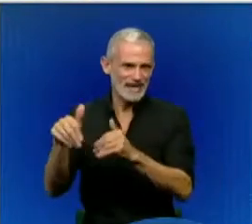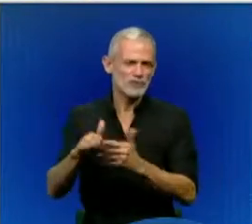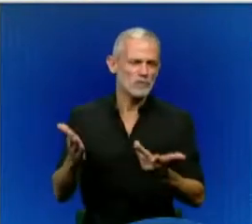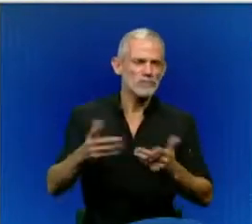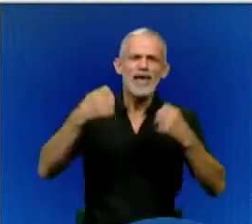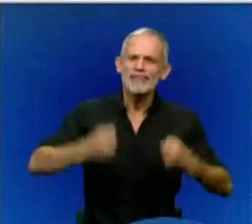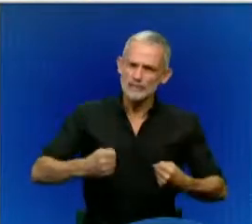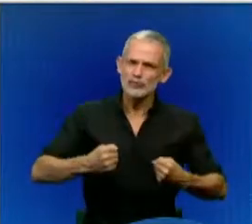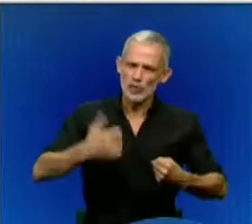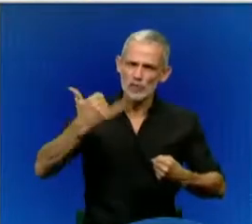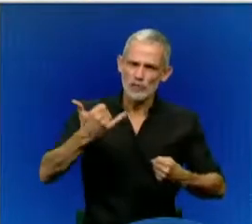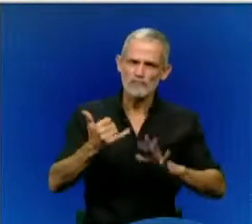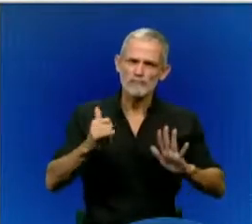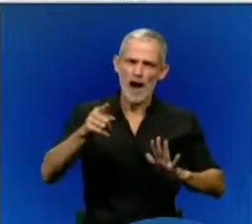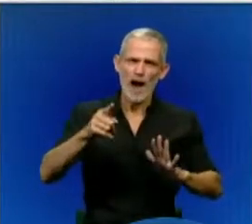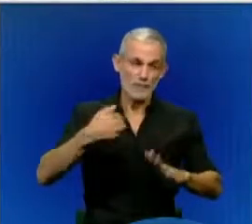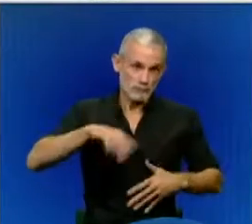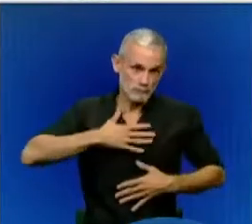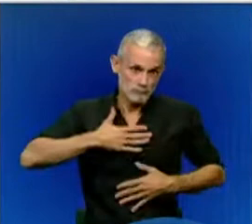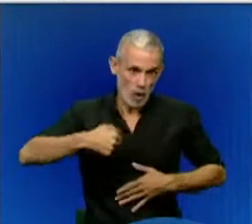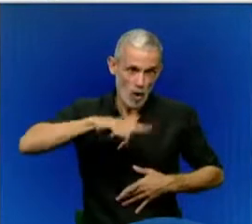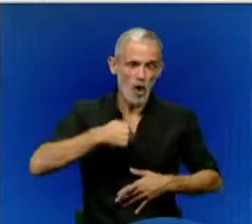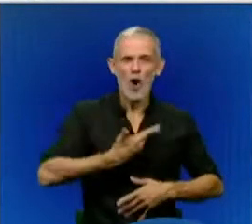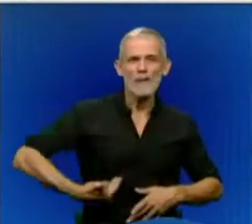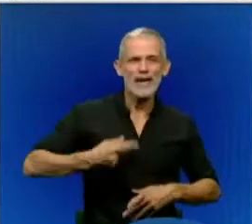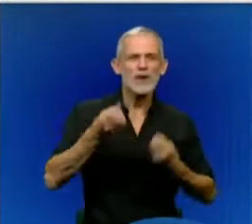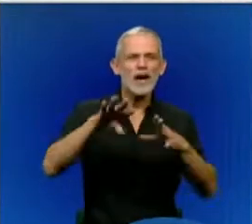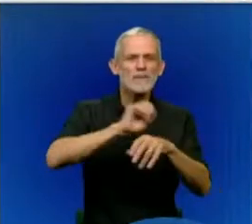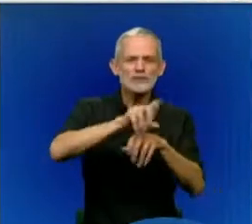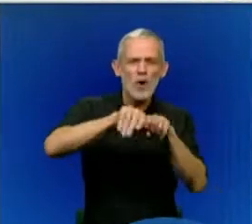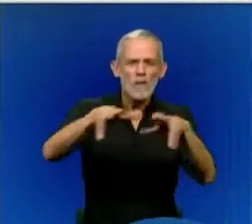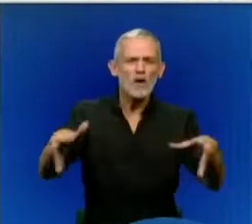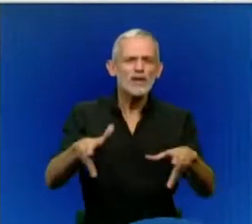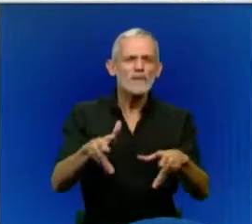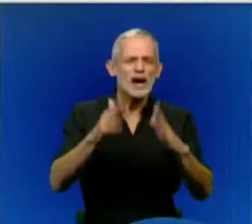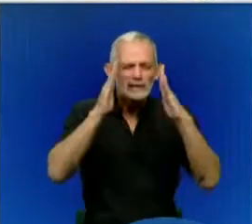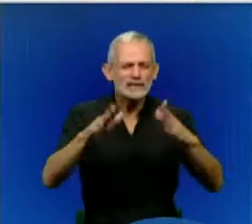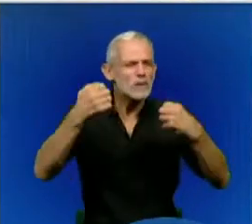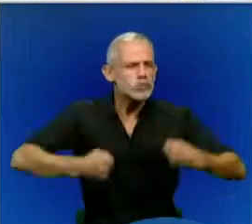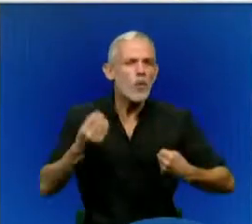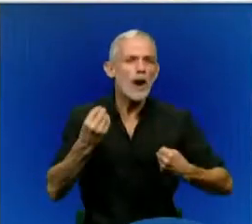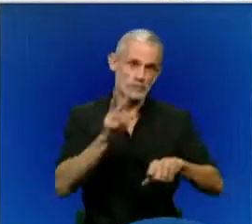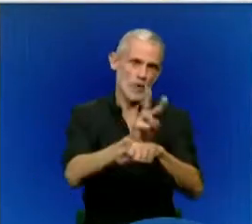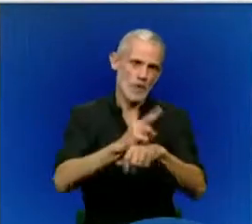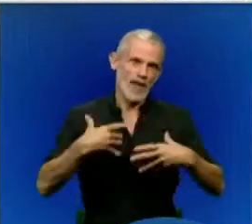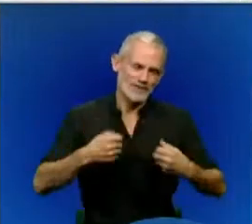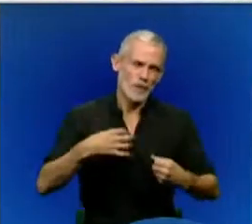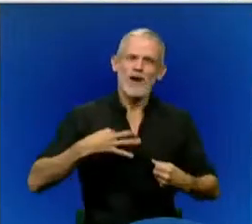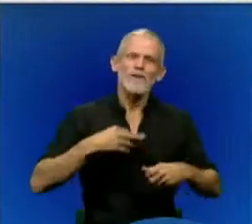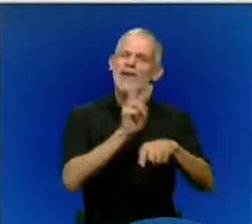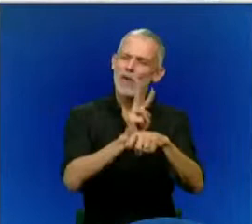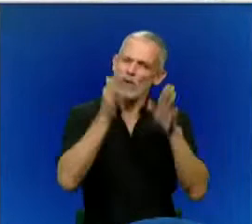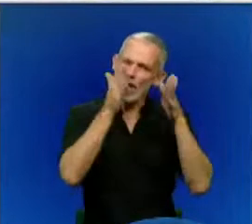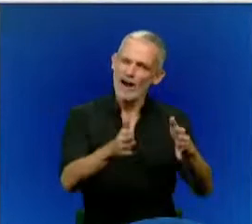firme desde el primer momento, desde nuestro gobierno, desde que inició la pandemia, que es cuidar la salud y la vida. Además,